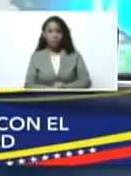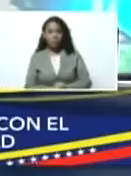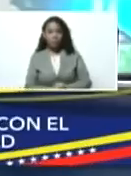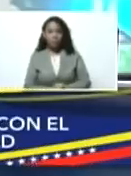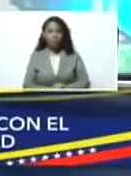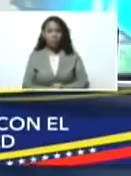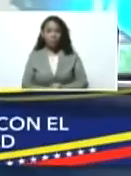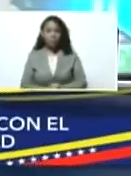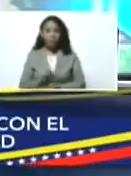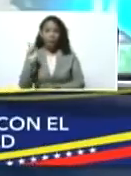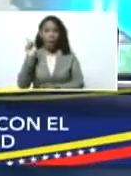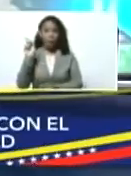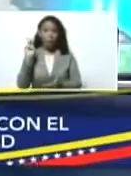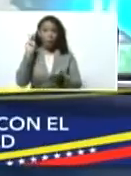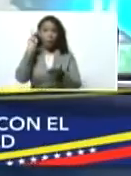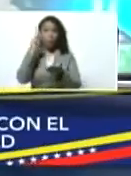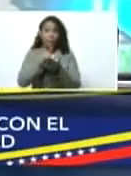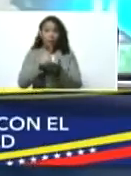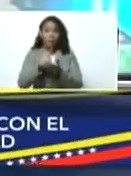Esto me está llenando de avispas, ¿ves?